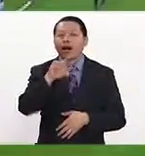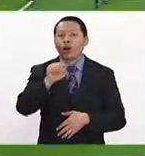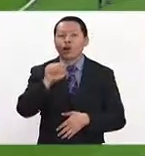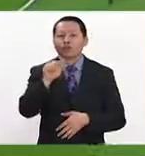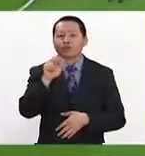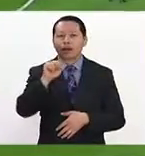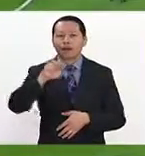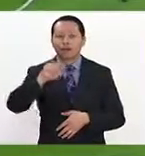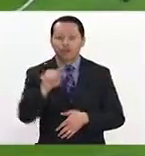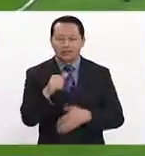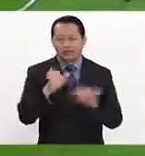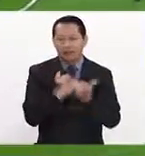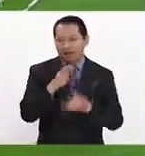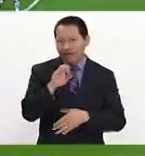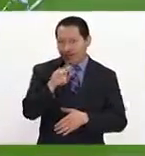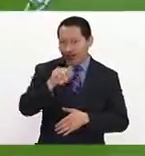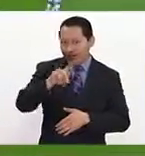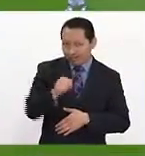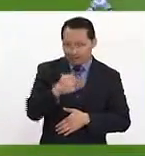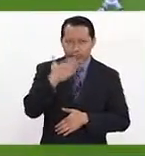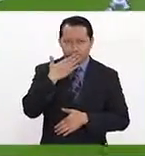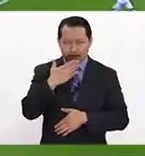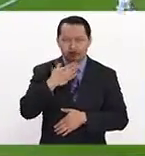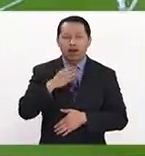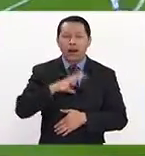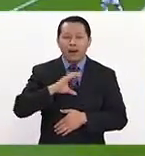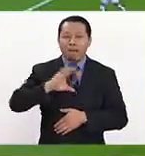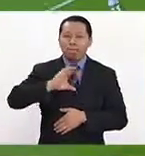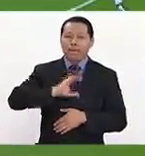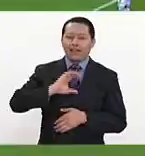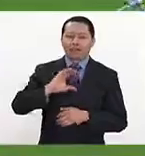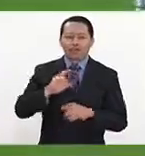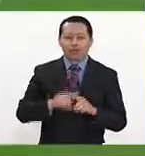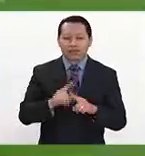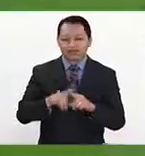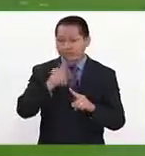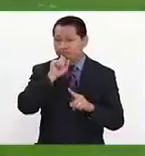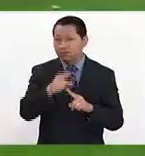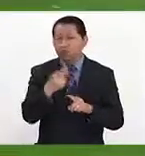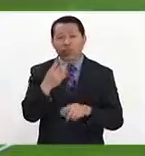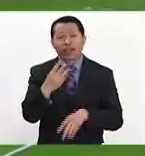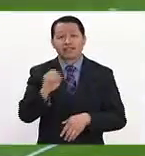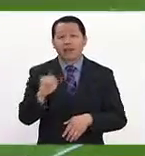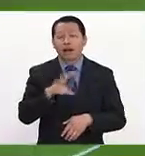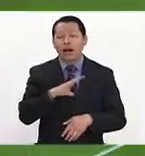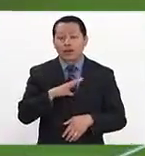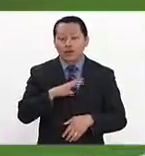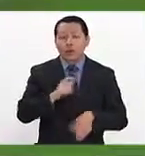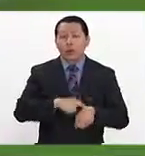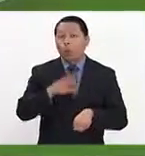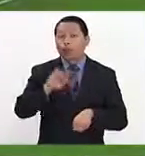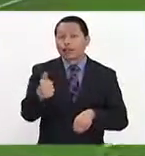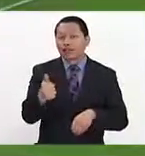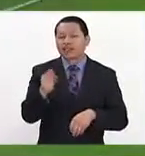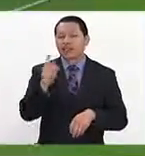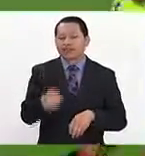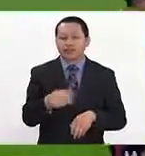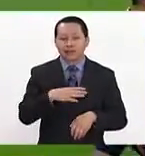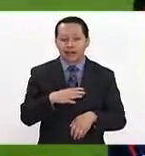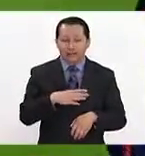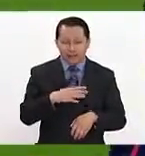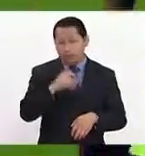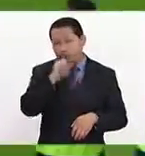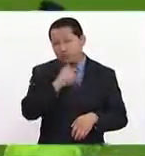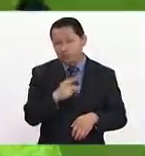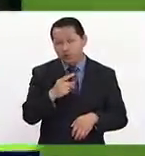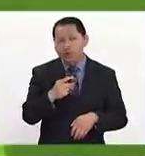Ahí después Benítez con un gran pase de pecho por parte de Pavón hacia el 3-0, y Luis Loroña al 46 acercó a Correcaminos. No